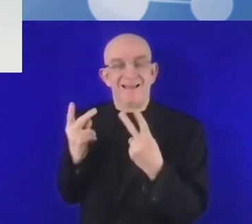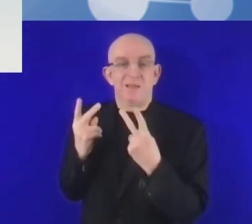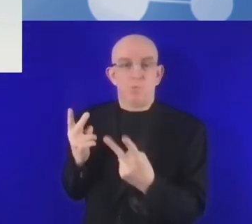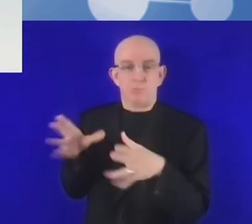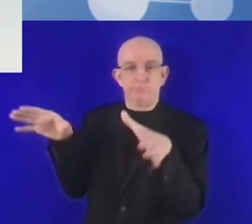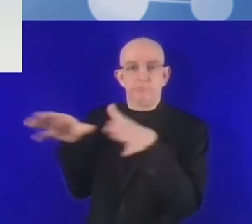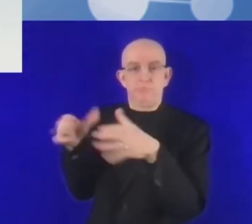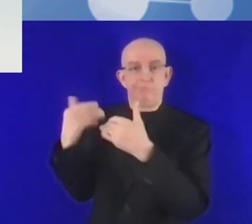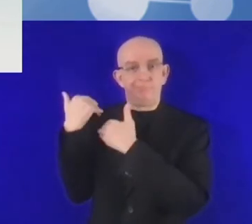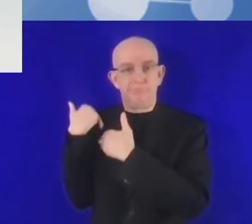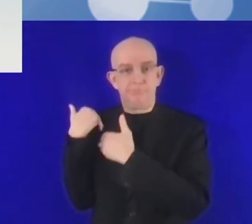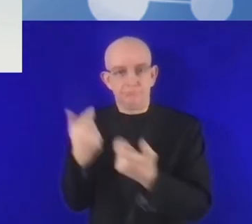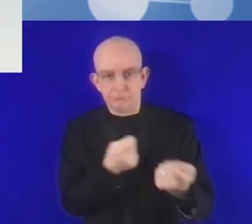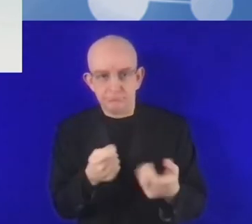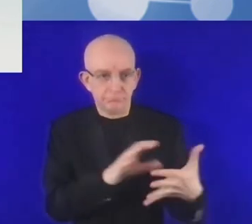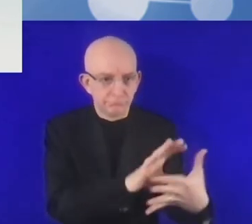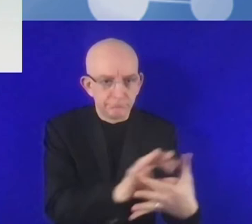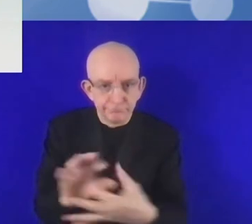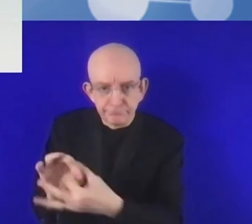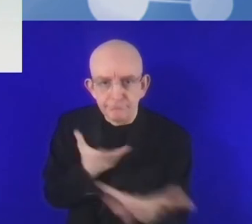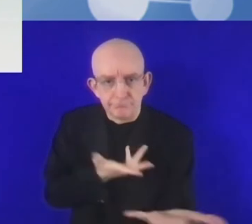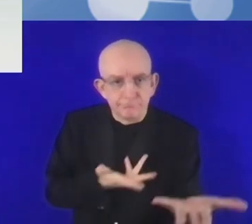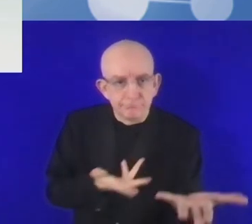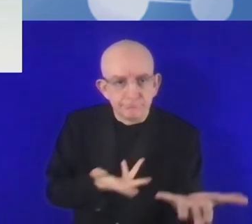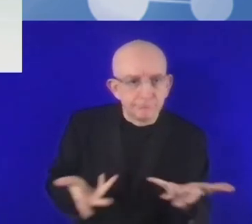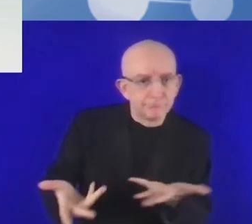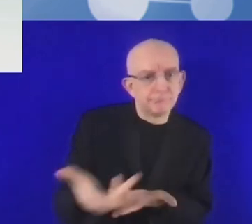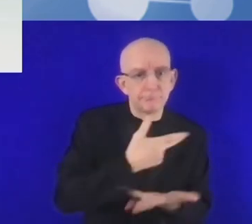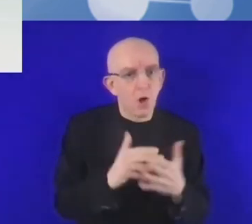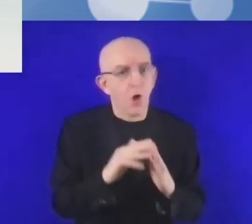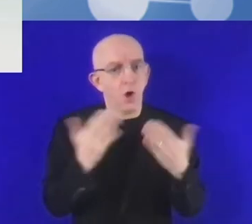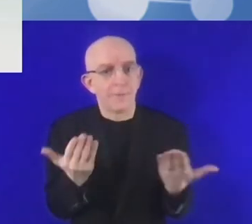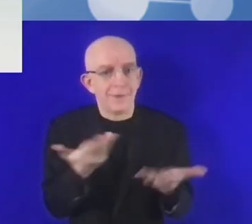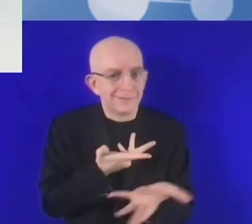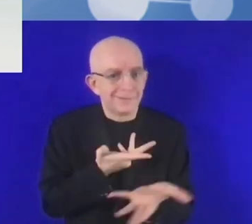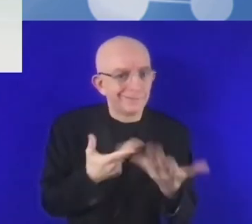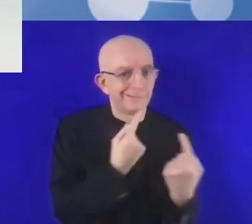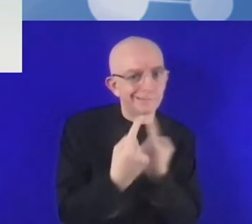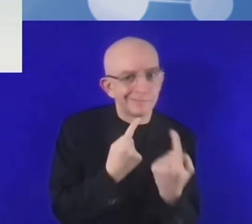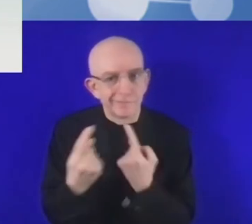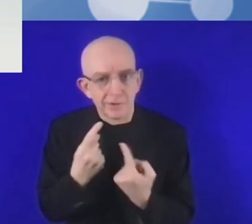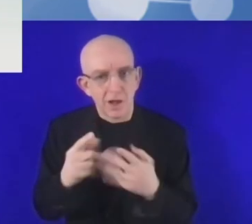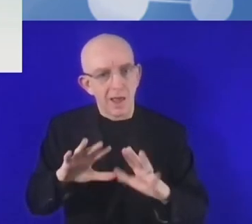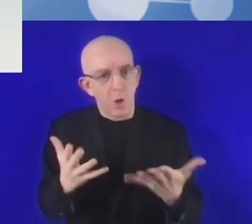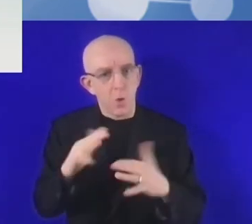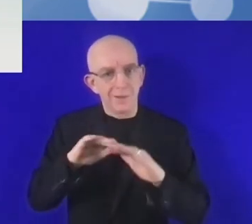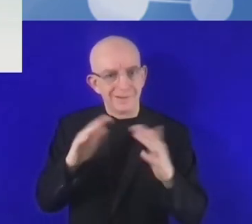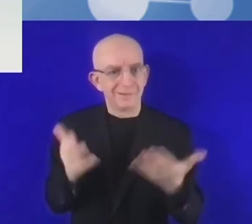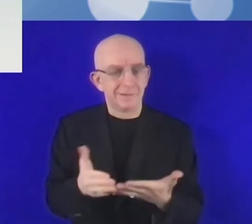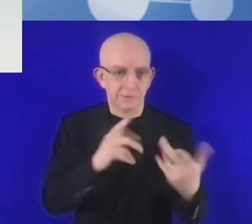debatido a nivel de la comunidad internacional. Por eso el foro IGF es tan importante para nosotros,